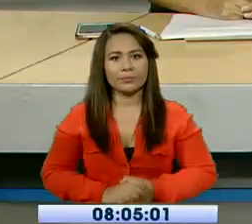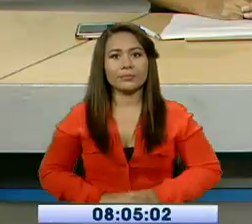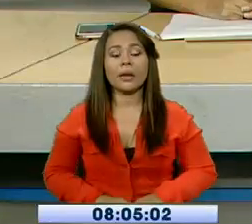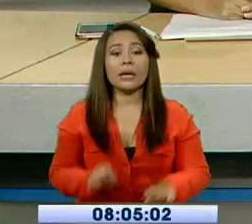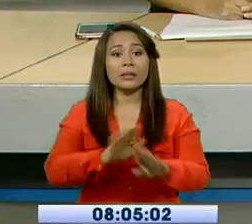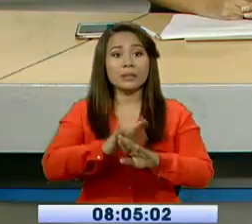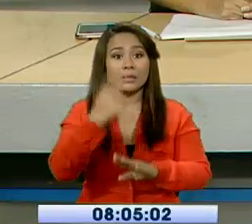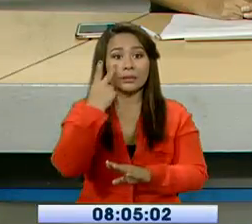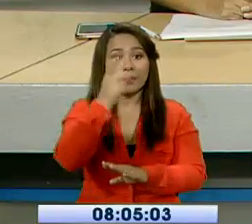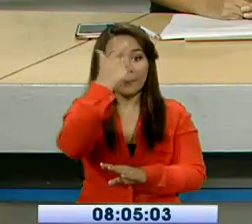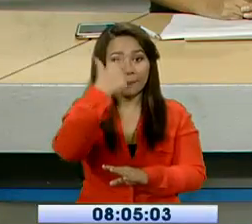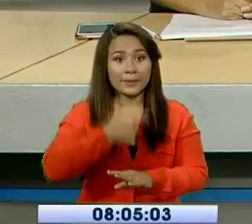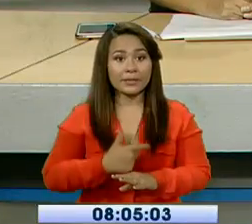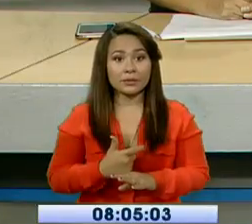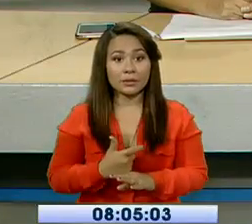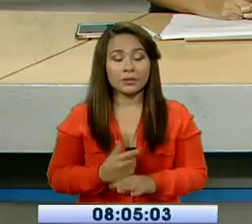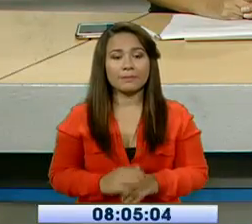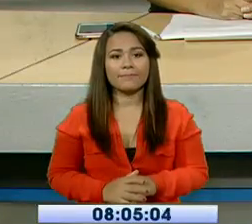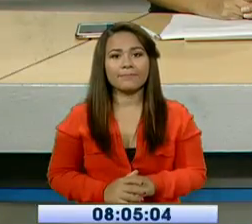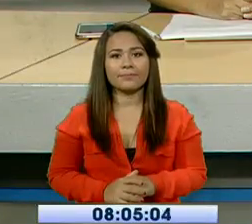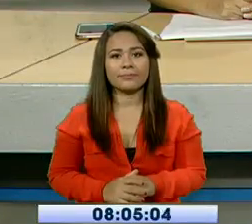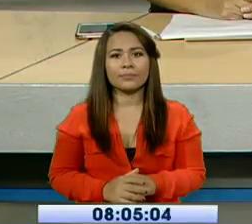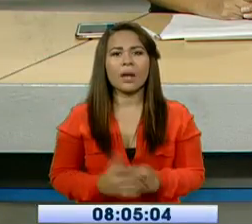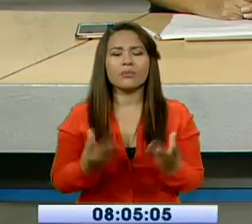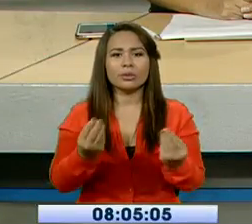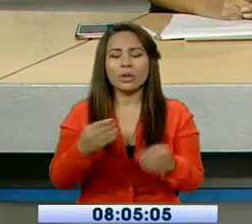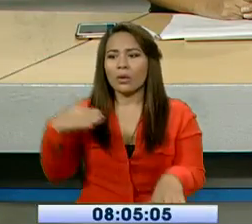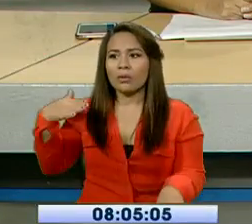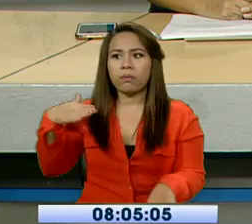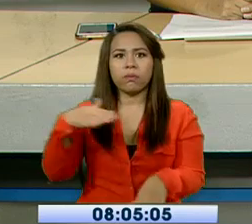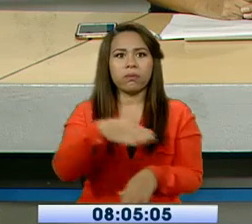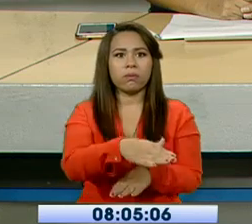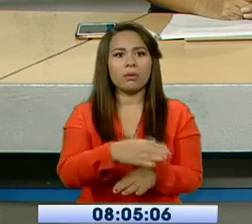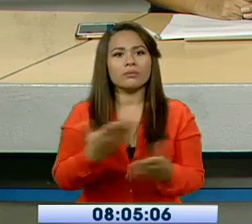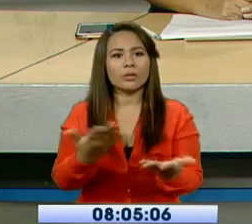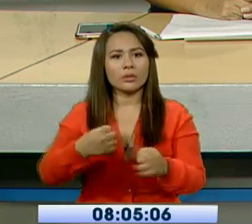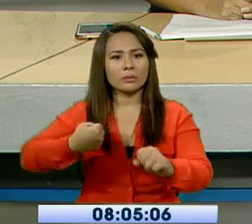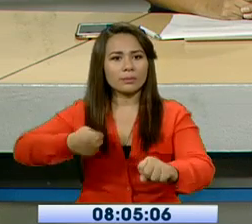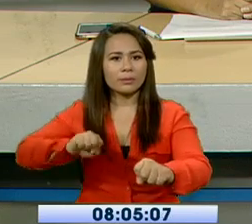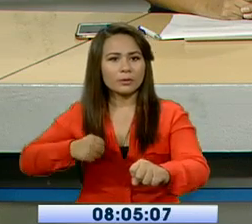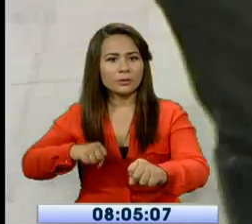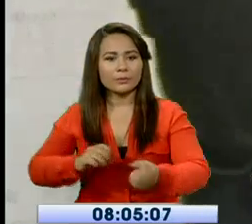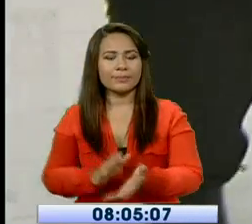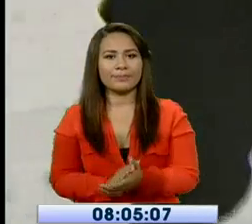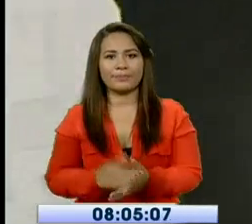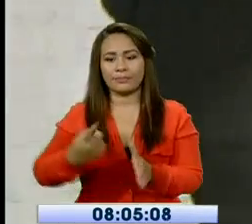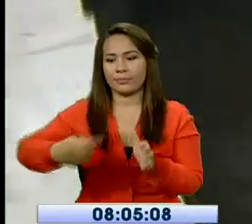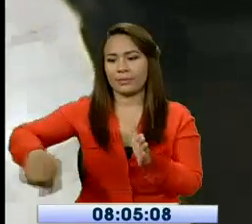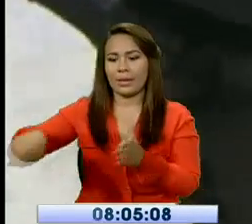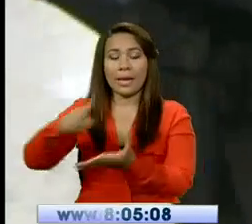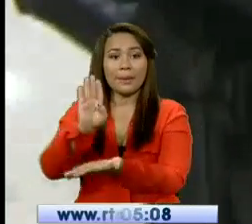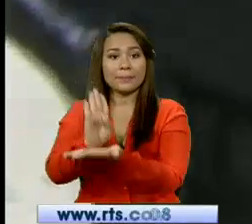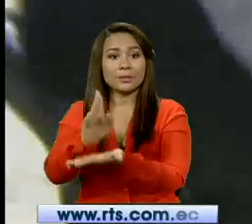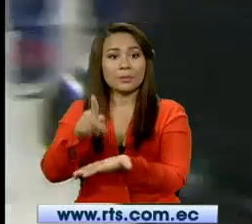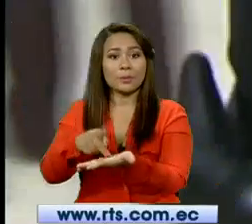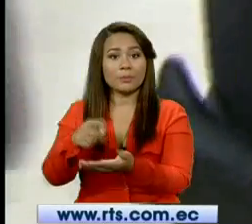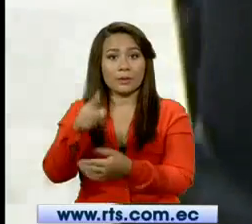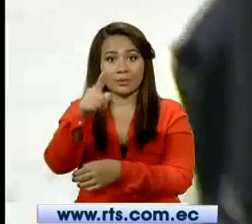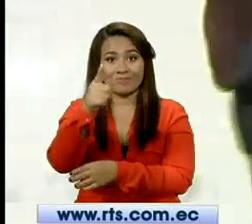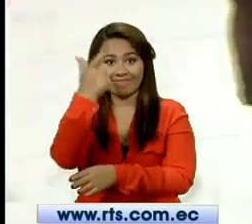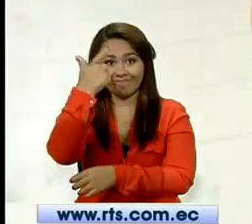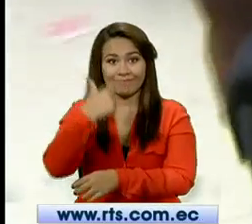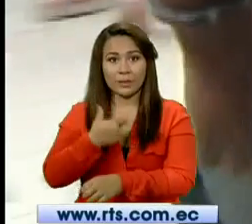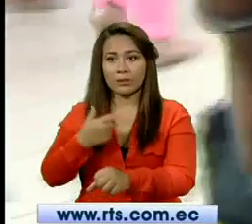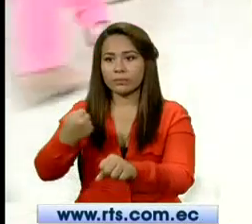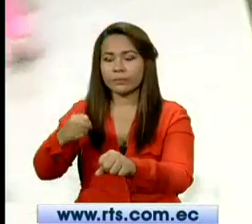capturan a un sujeto que circulaba a gran velocidad a bordo de una motocicleta por el sector de Bastión Popular al noroeste de Guayaquil.